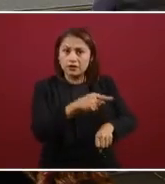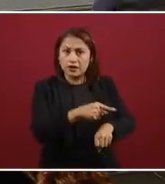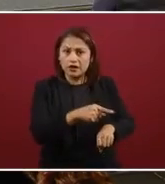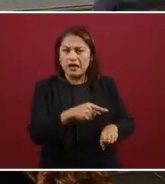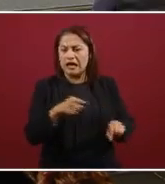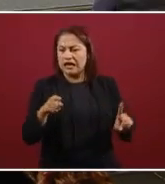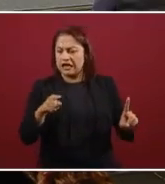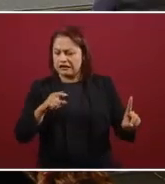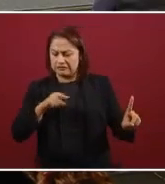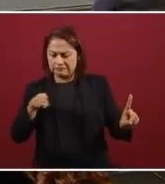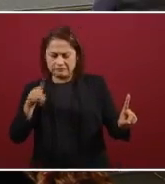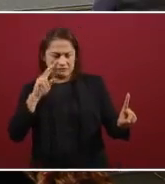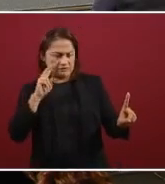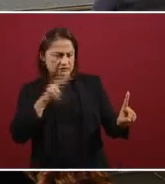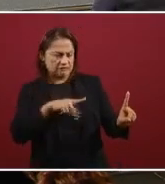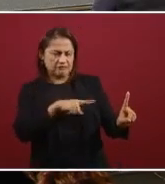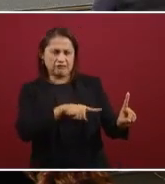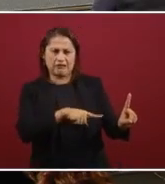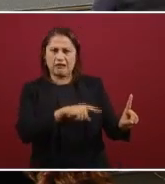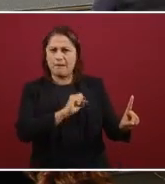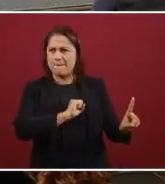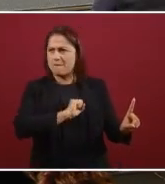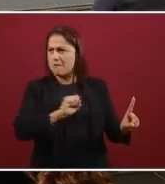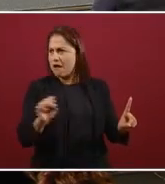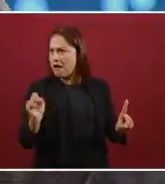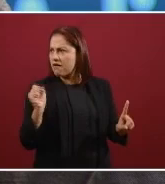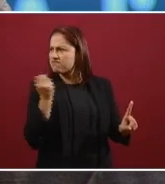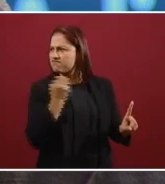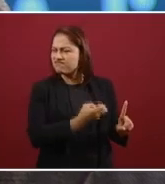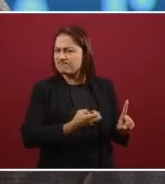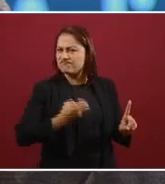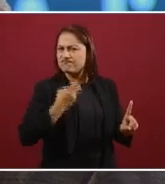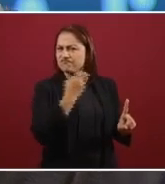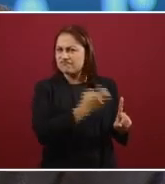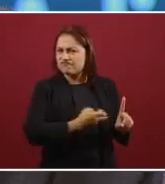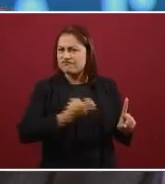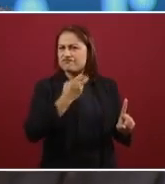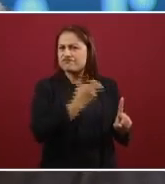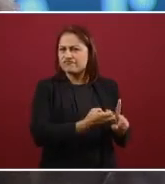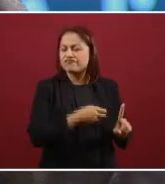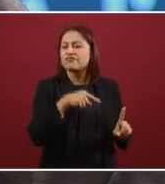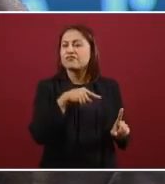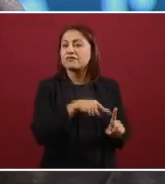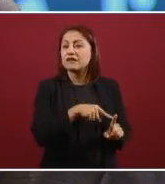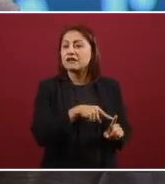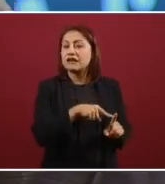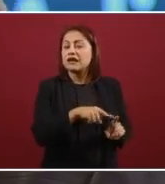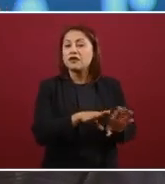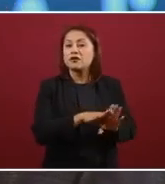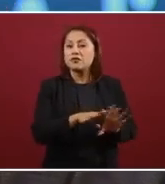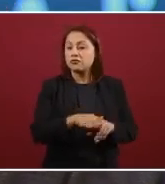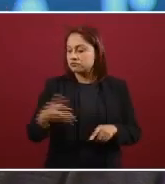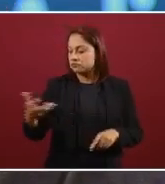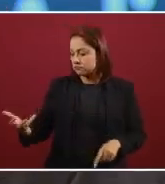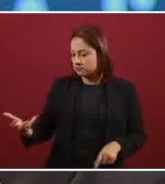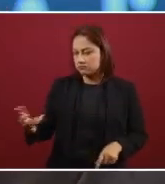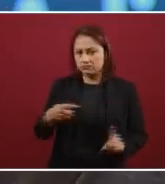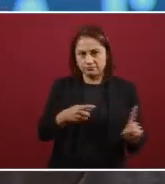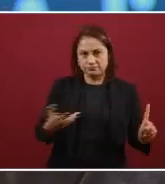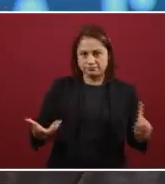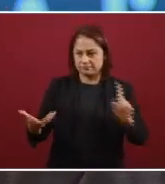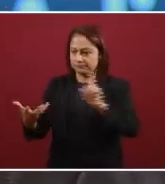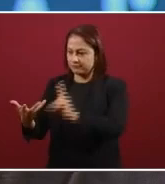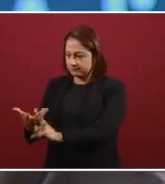criminaliza y se asume automáticamente que si es ilícita la producción y si es ilícito el tráfico, él